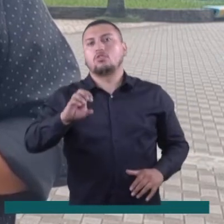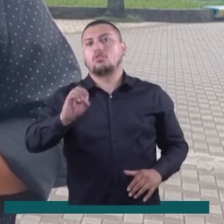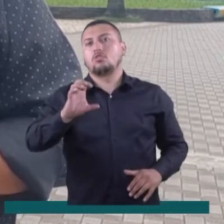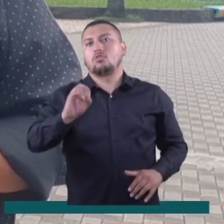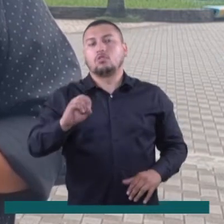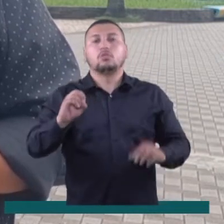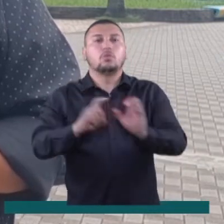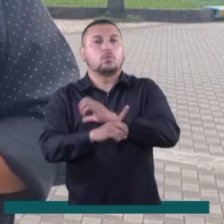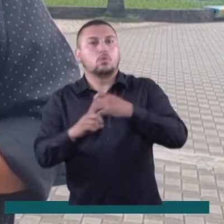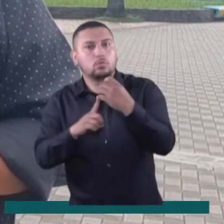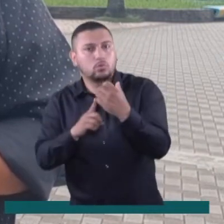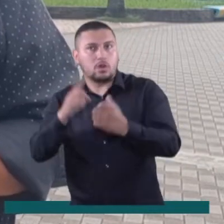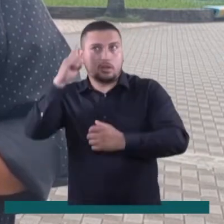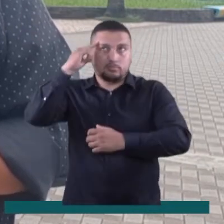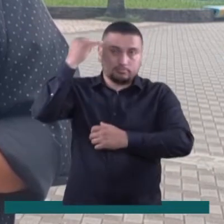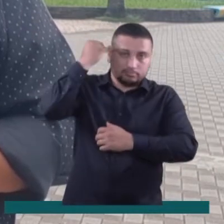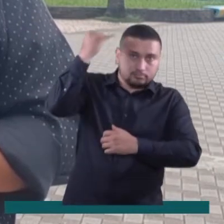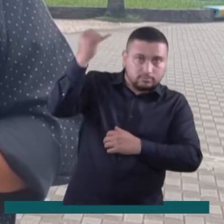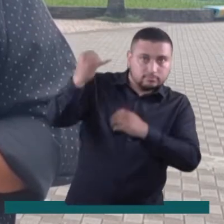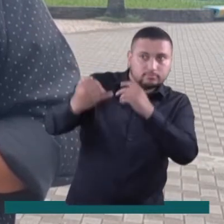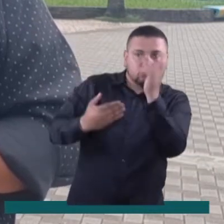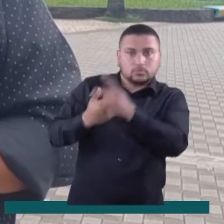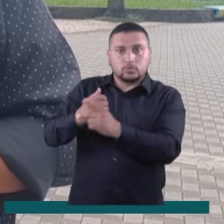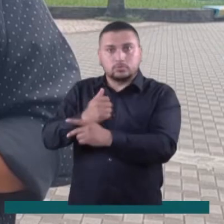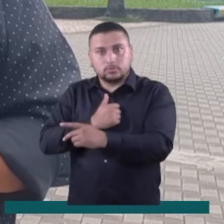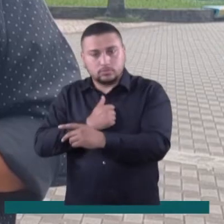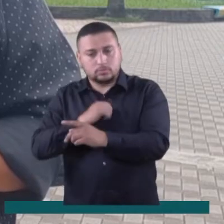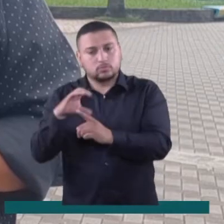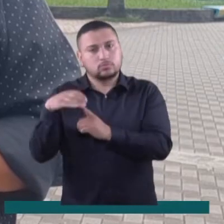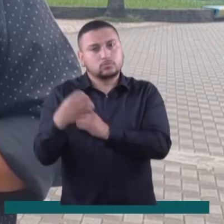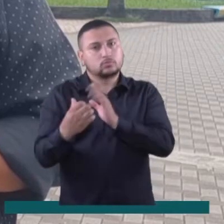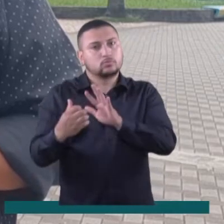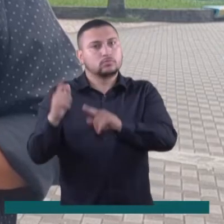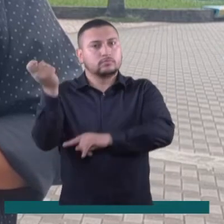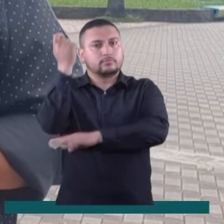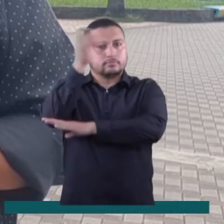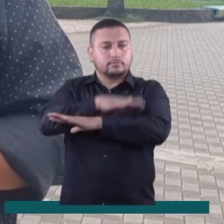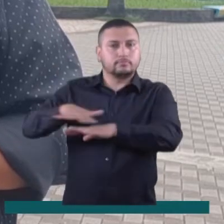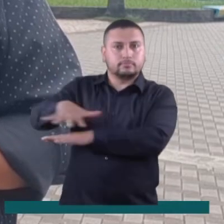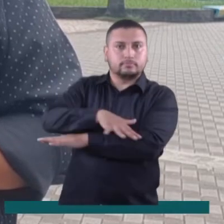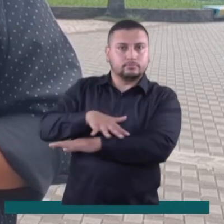emprendimiento y la identidad llanera. Desde Yopal informó Johan Solano para Enlace 13.